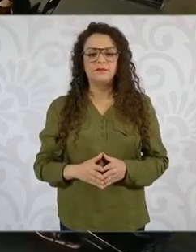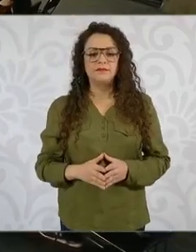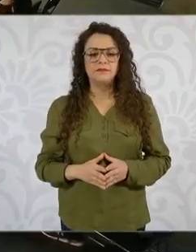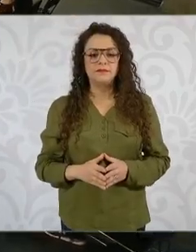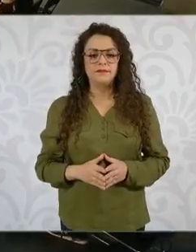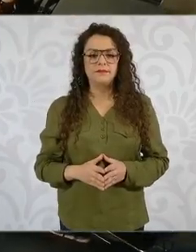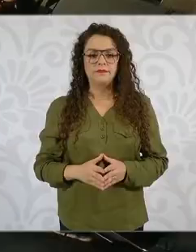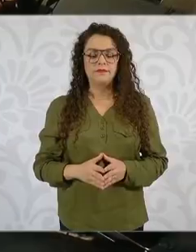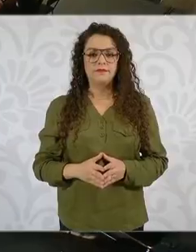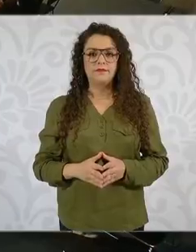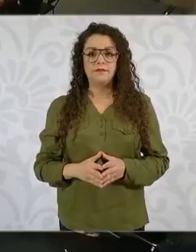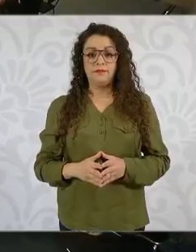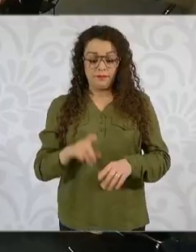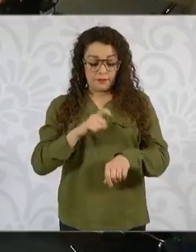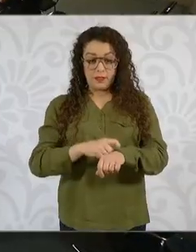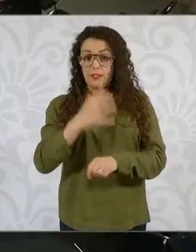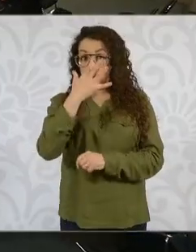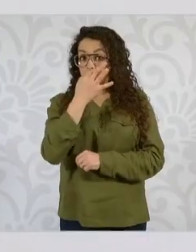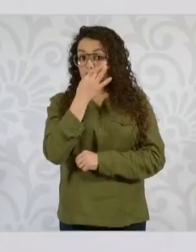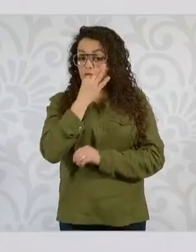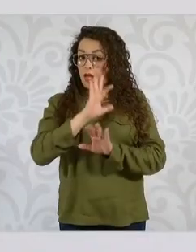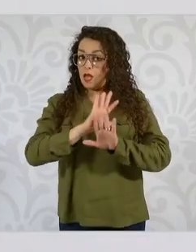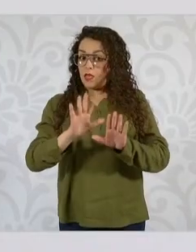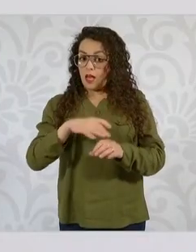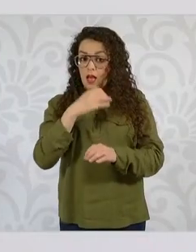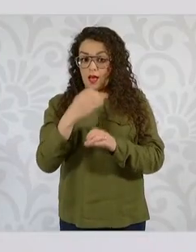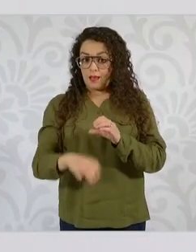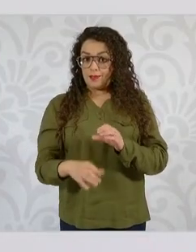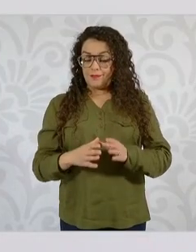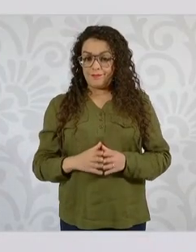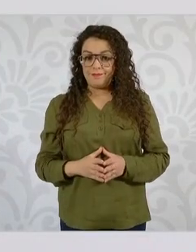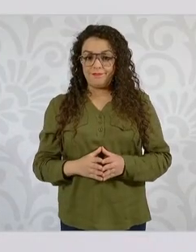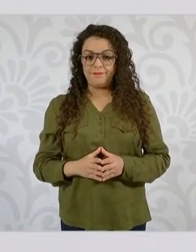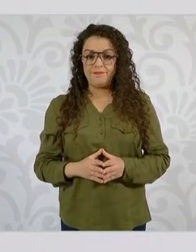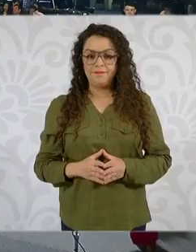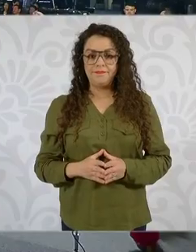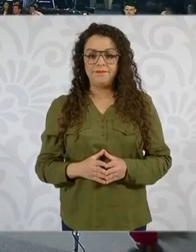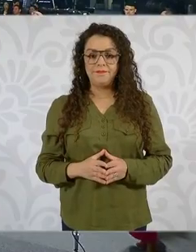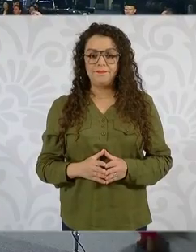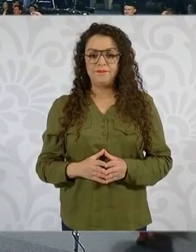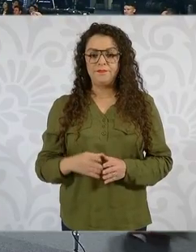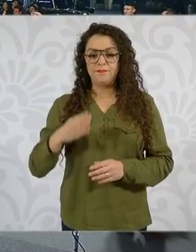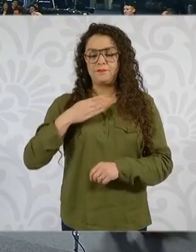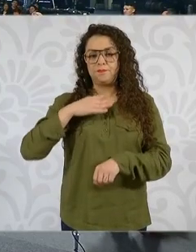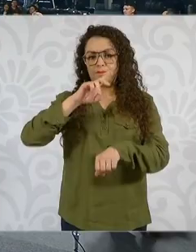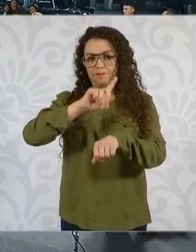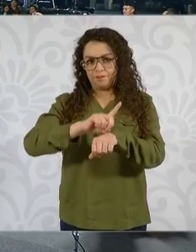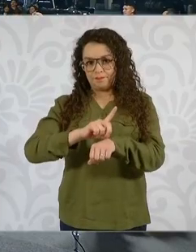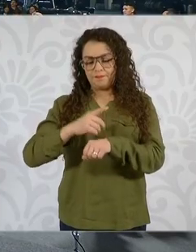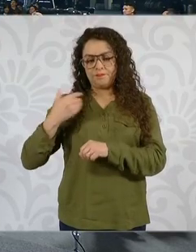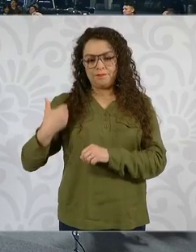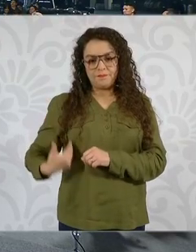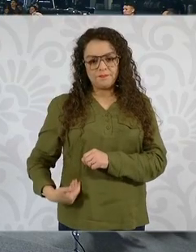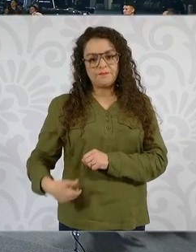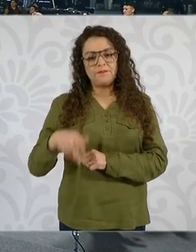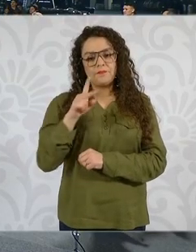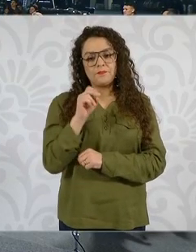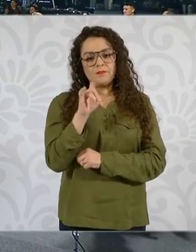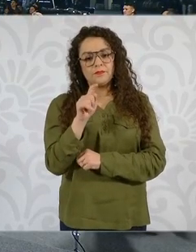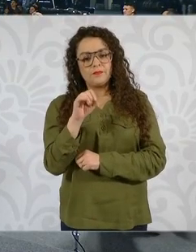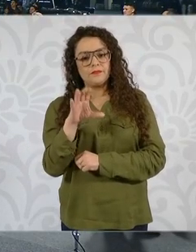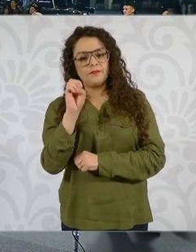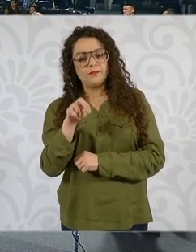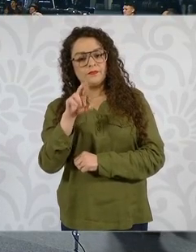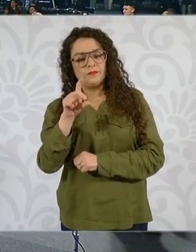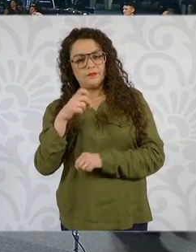ya nos vamos a ir cinco minutos más y cerramos con la cápsula Hola presidenta buenos días Manuel Galetsi Ramírez de Sin Línea y el político en las redes